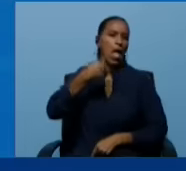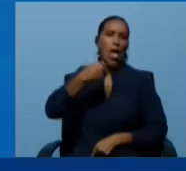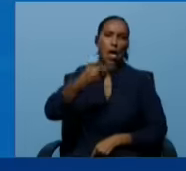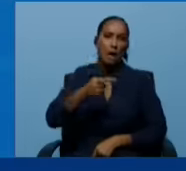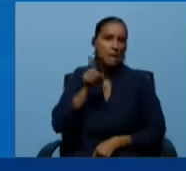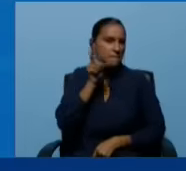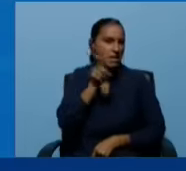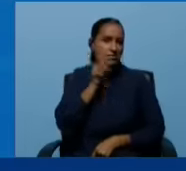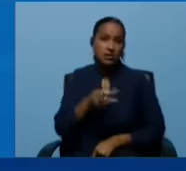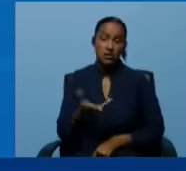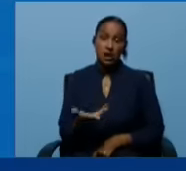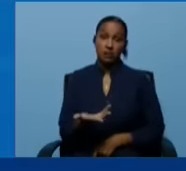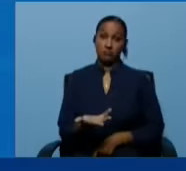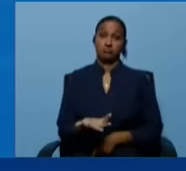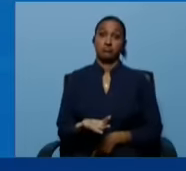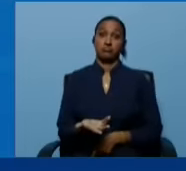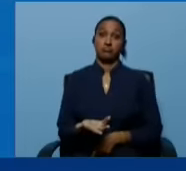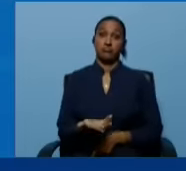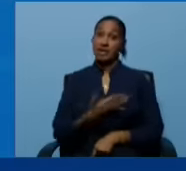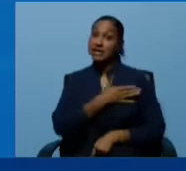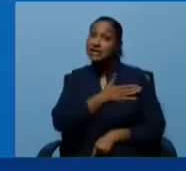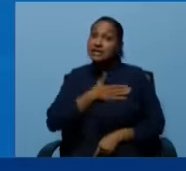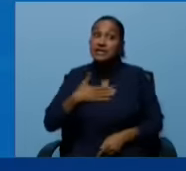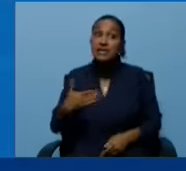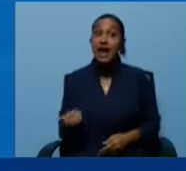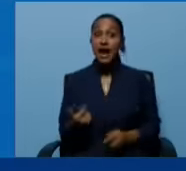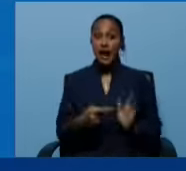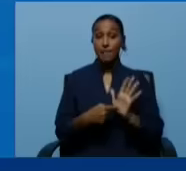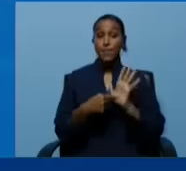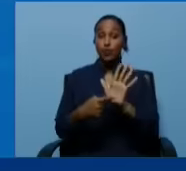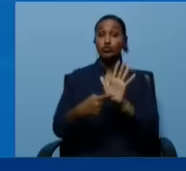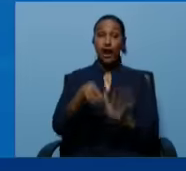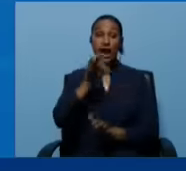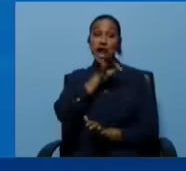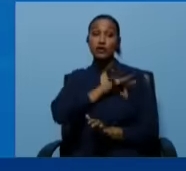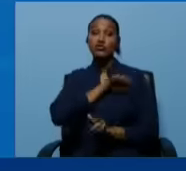Quieren imponer otro escenario igual de que Guaidó.